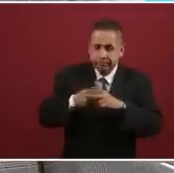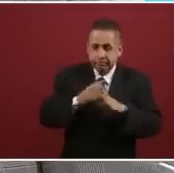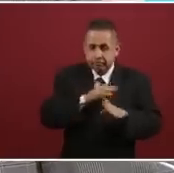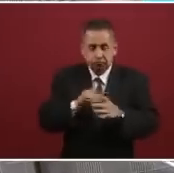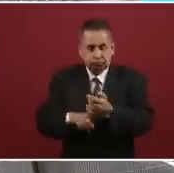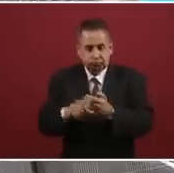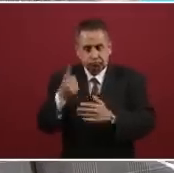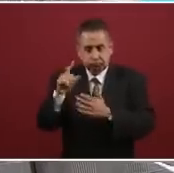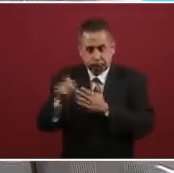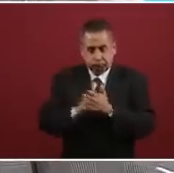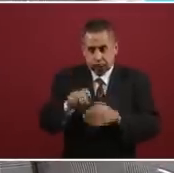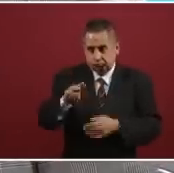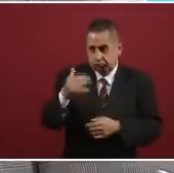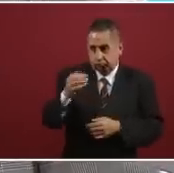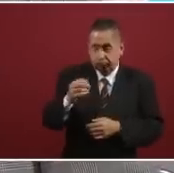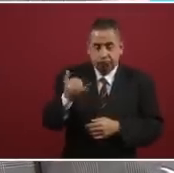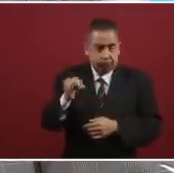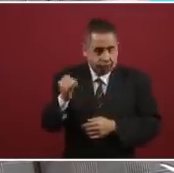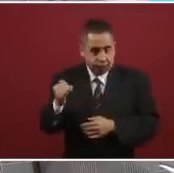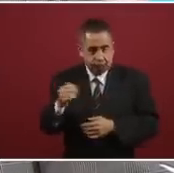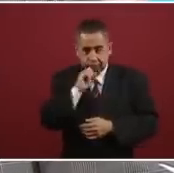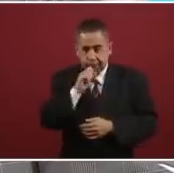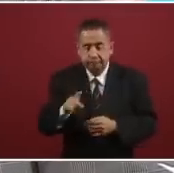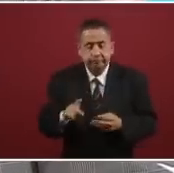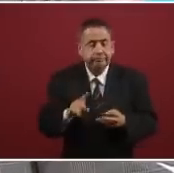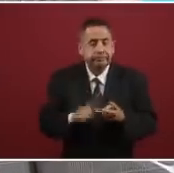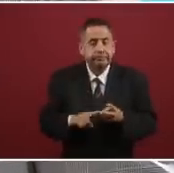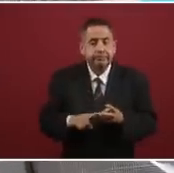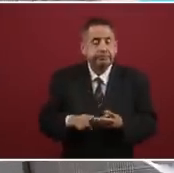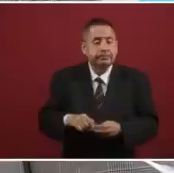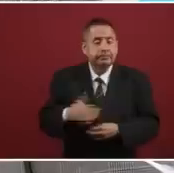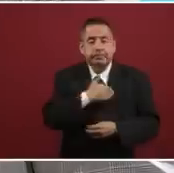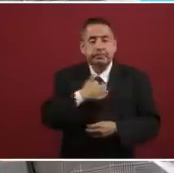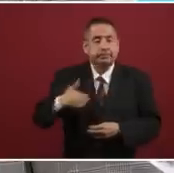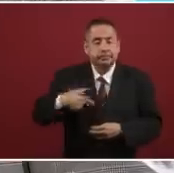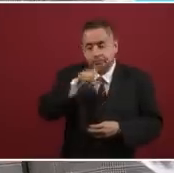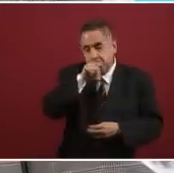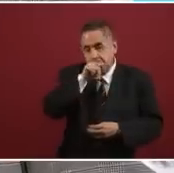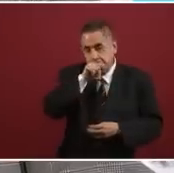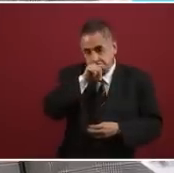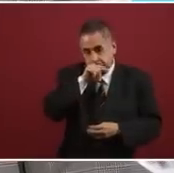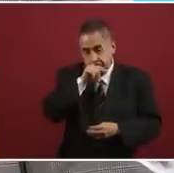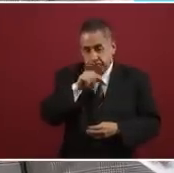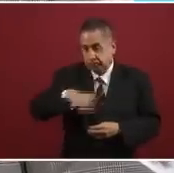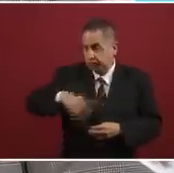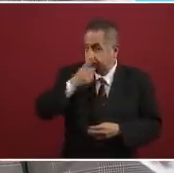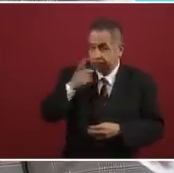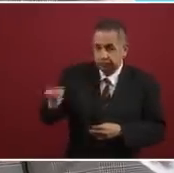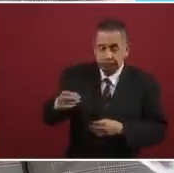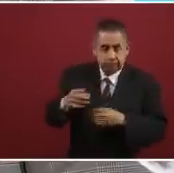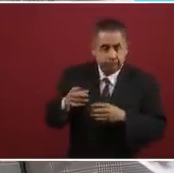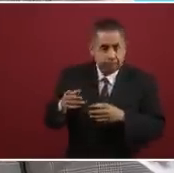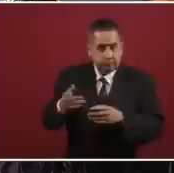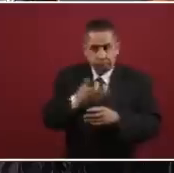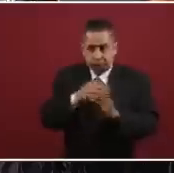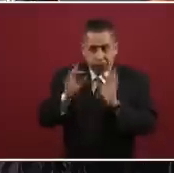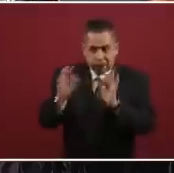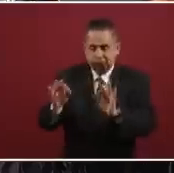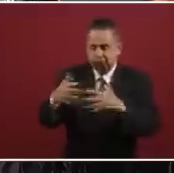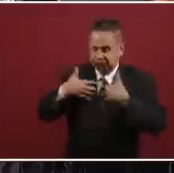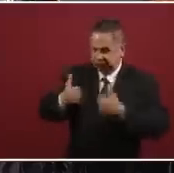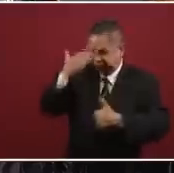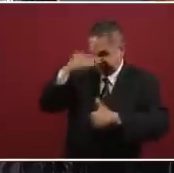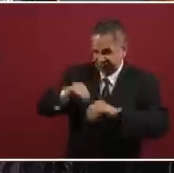mes de mayo y de junio. Y la pechuga de pollo, que como mencionaba el señor presidente, que está perfectamente